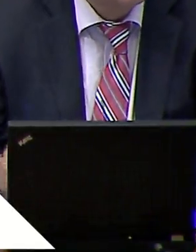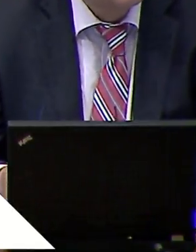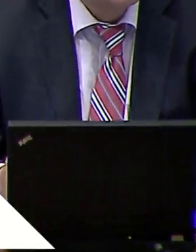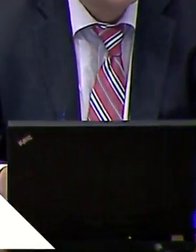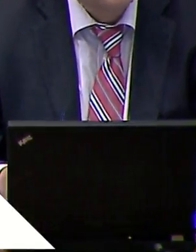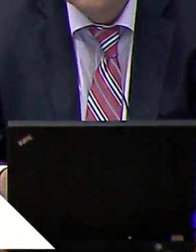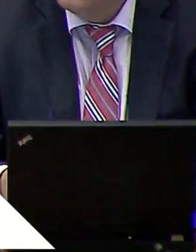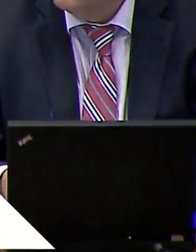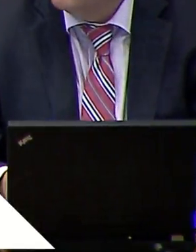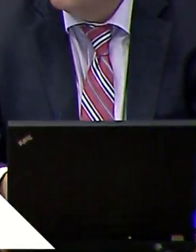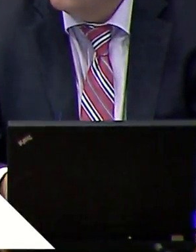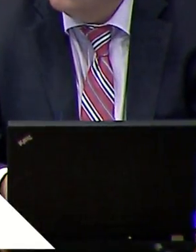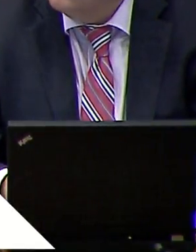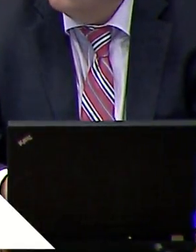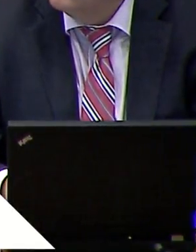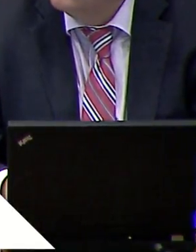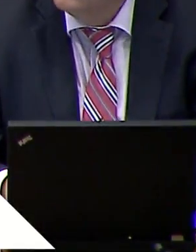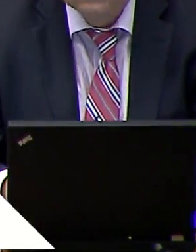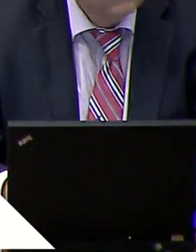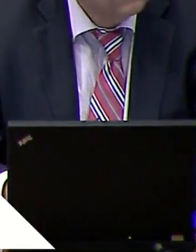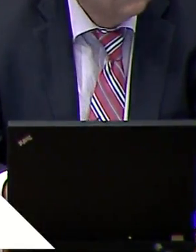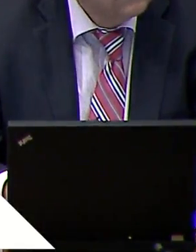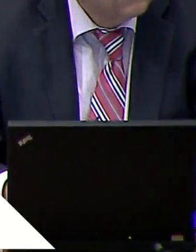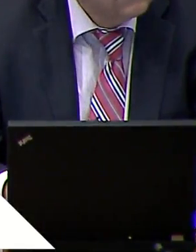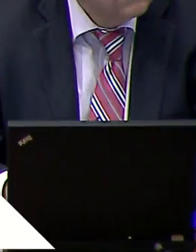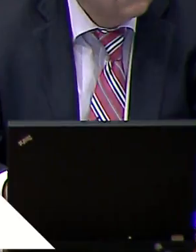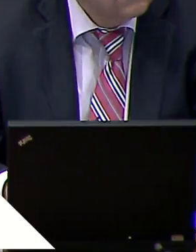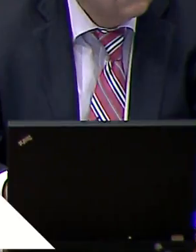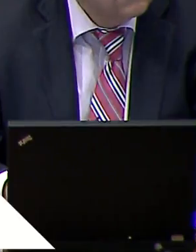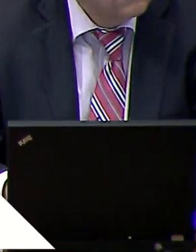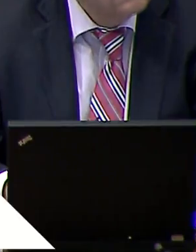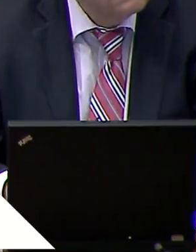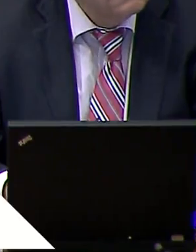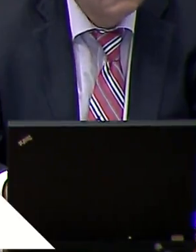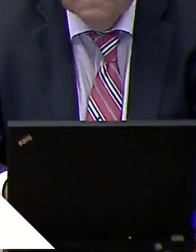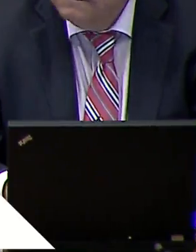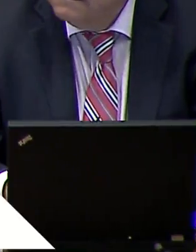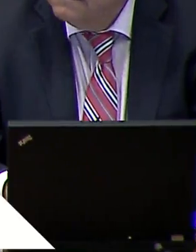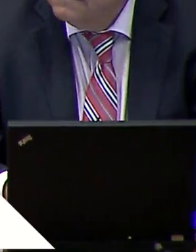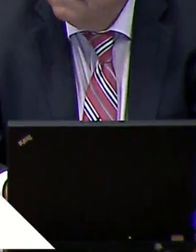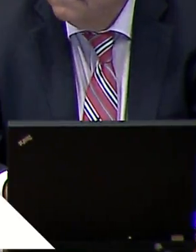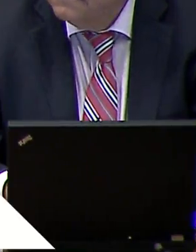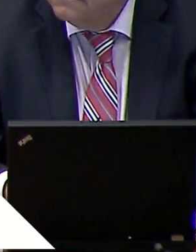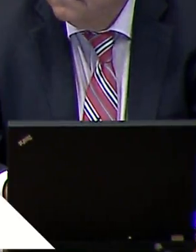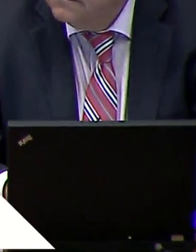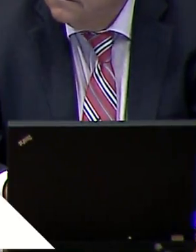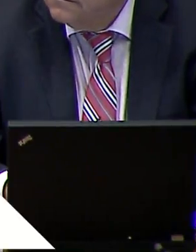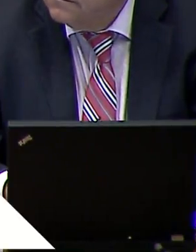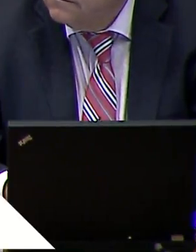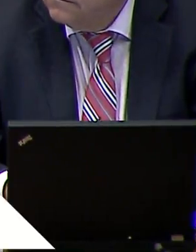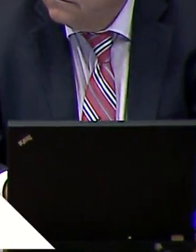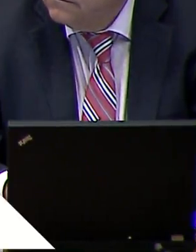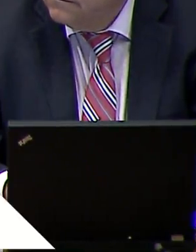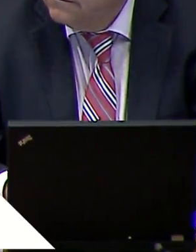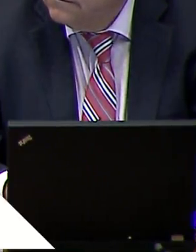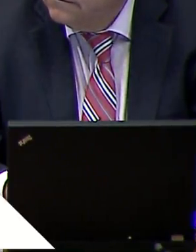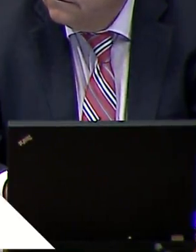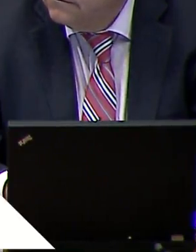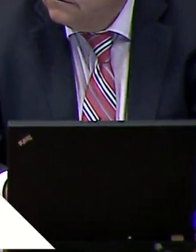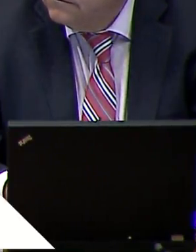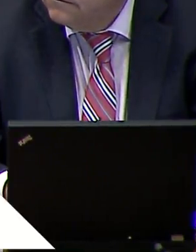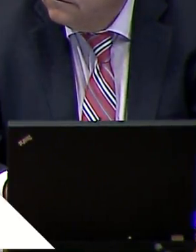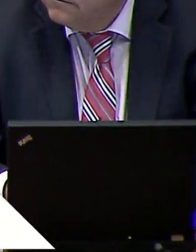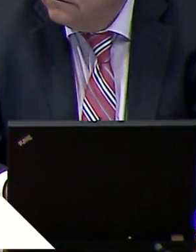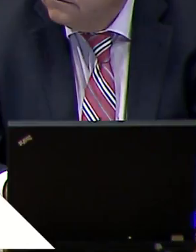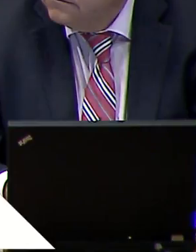una delegación del tercer año medio del liceo Fidel Pinochet de la comuna de San